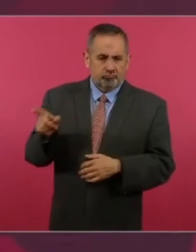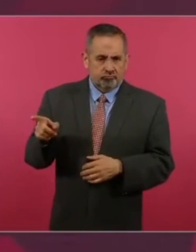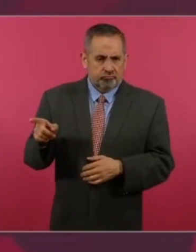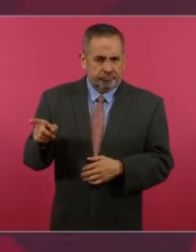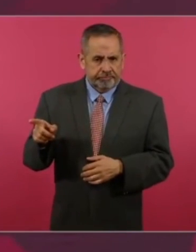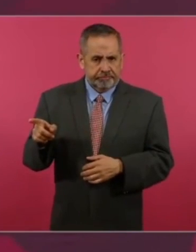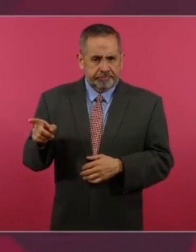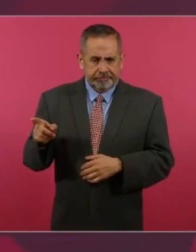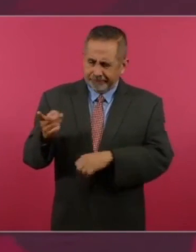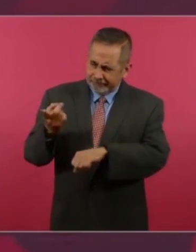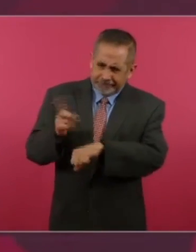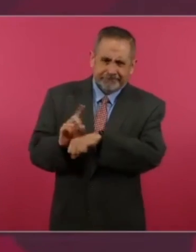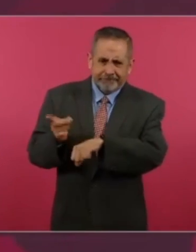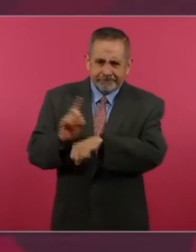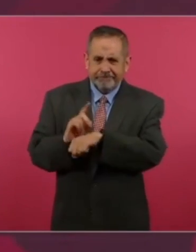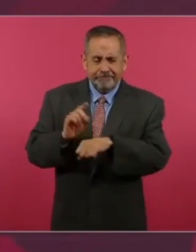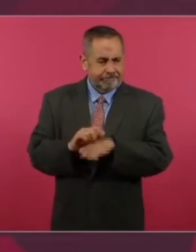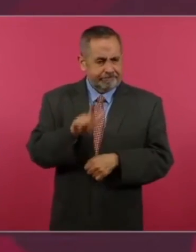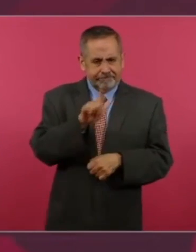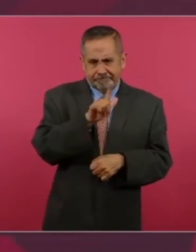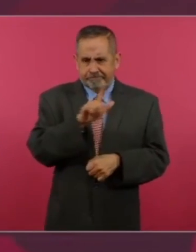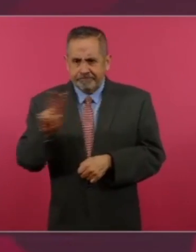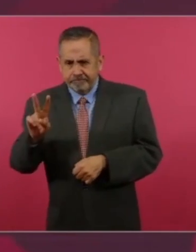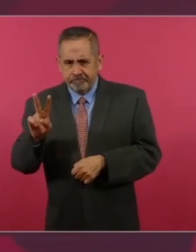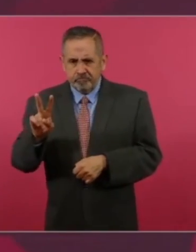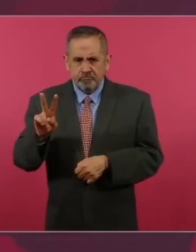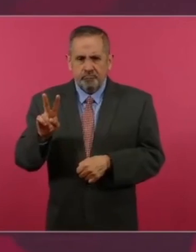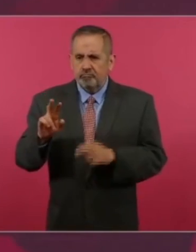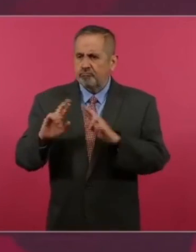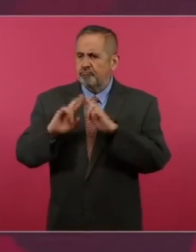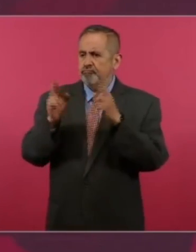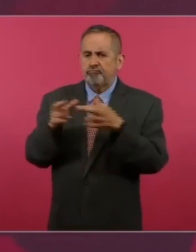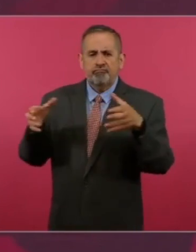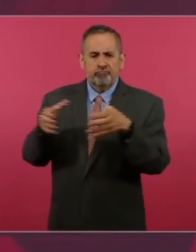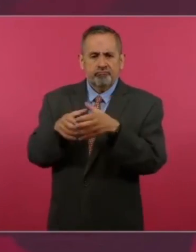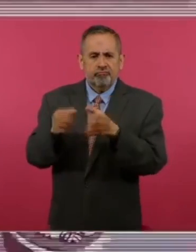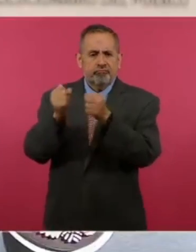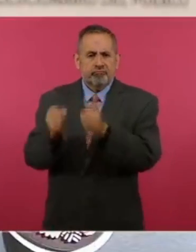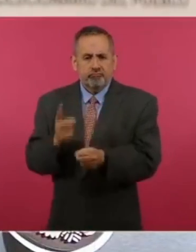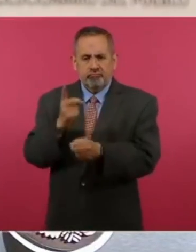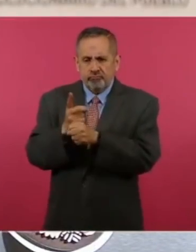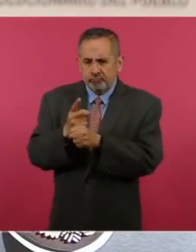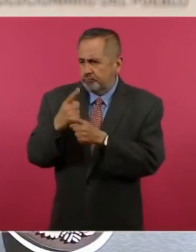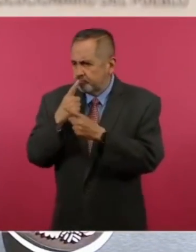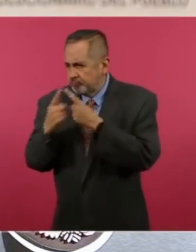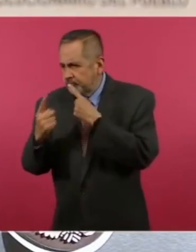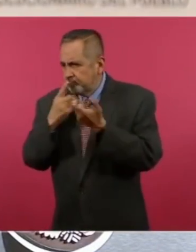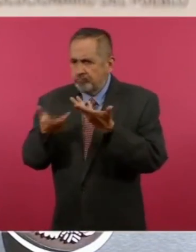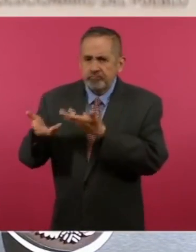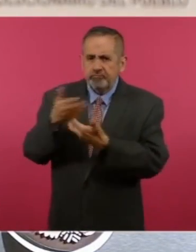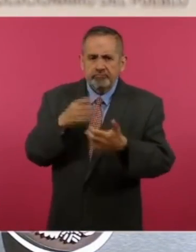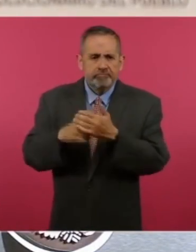que todos los días, de lunes a viernes, tiene una reunión con el gabinete de seguridad